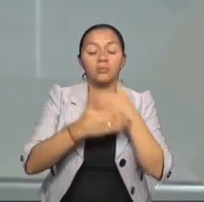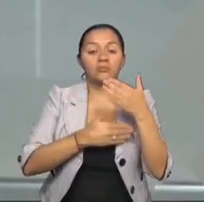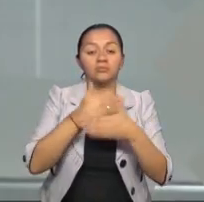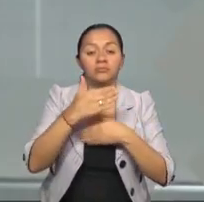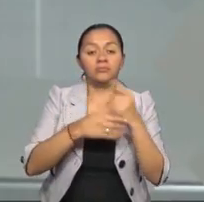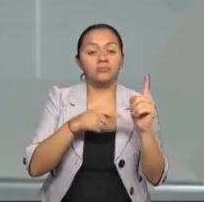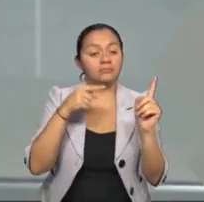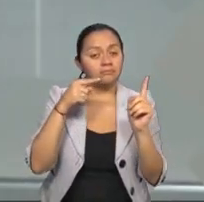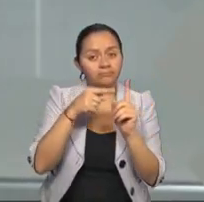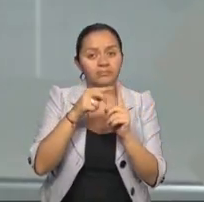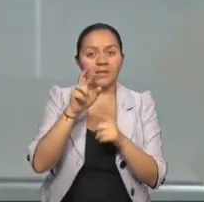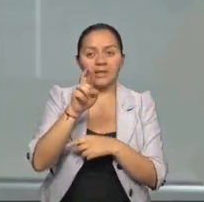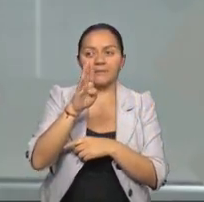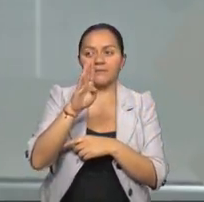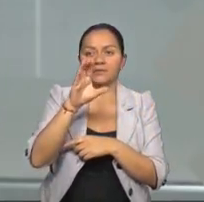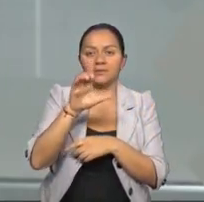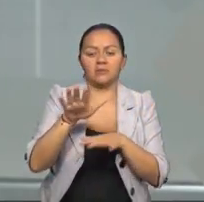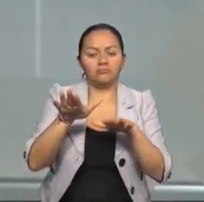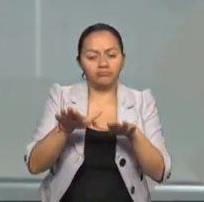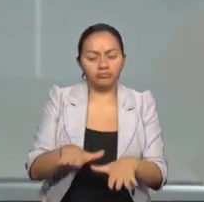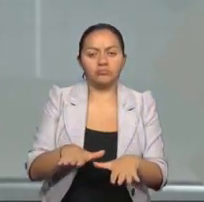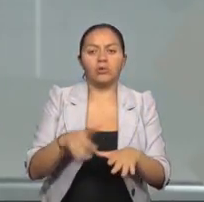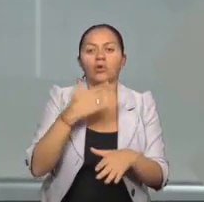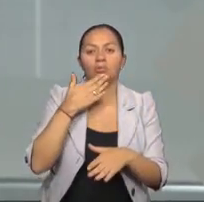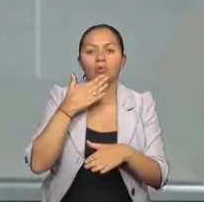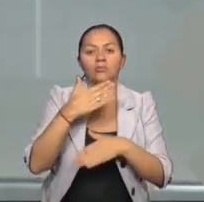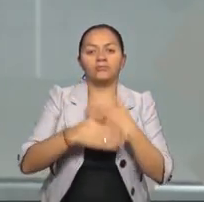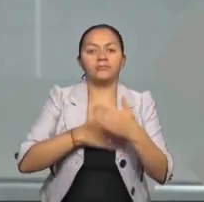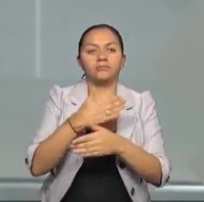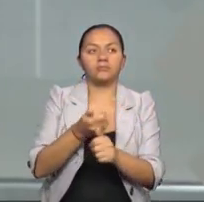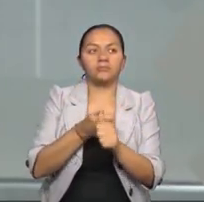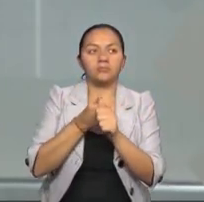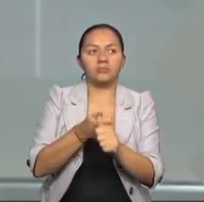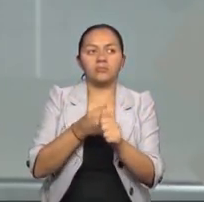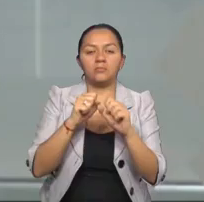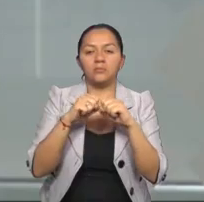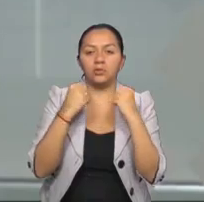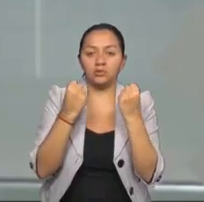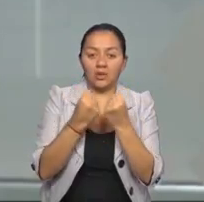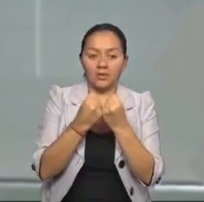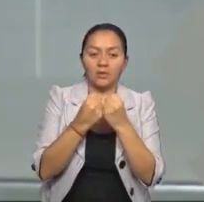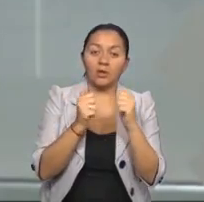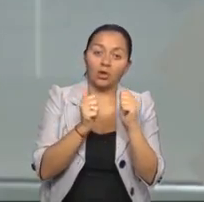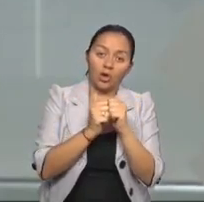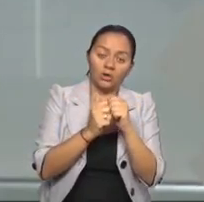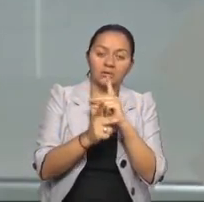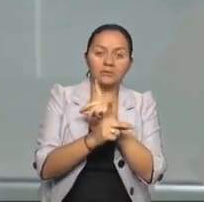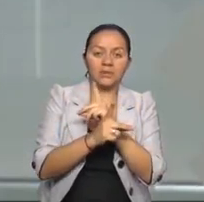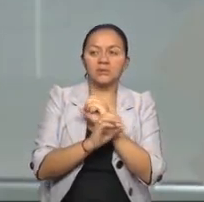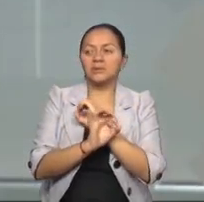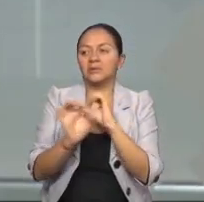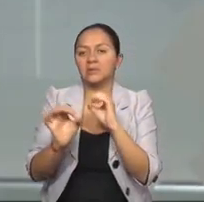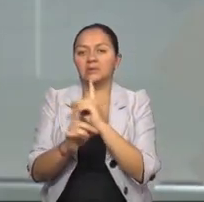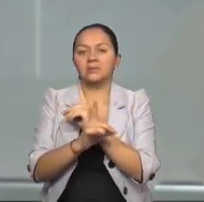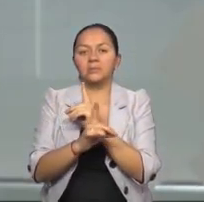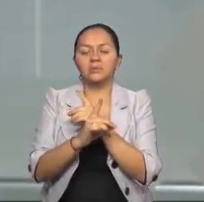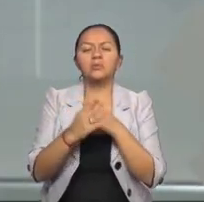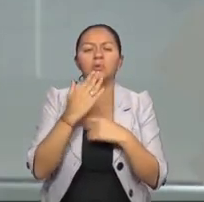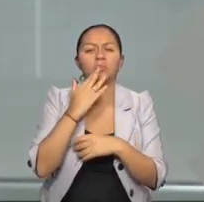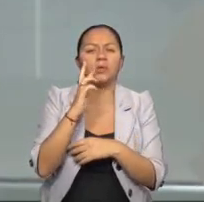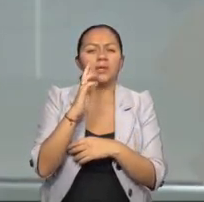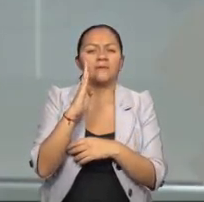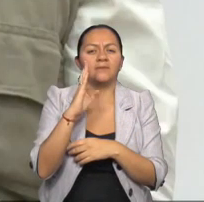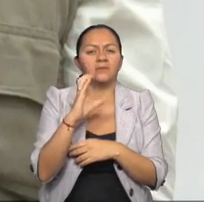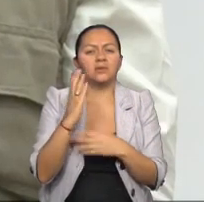en el territorio como consideras que aporta a la sociedad tanto como sin discapacidad como que está vinculante este este proceso